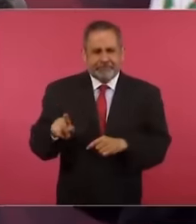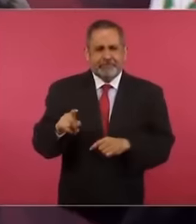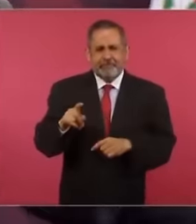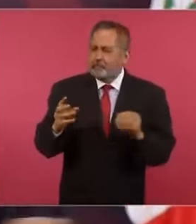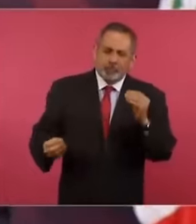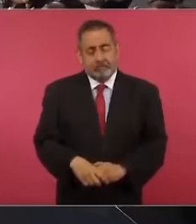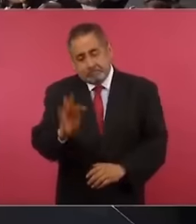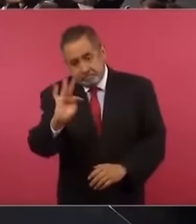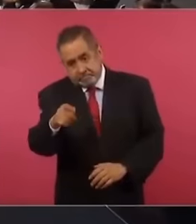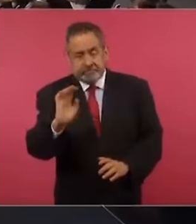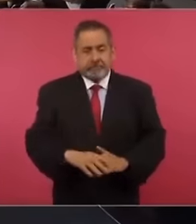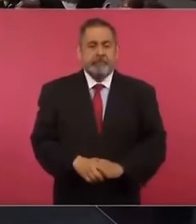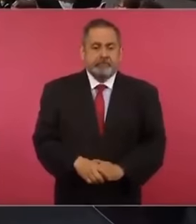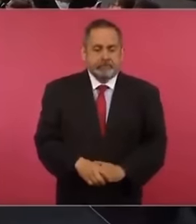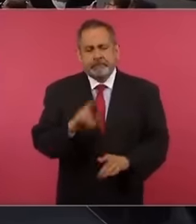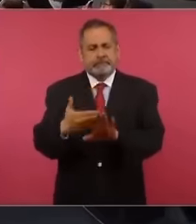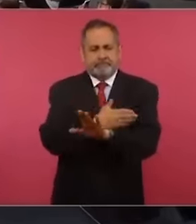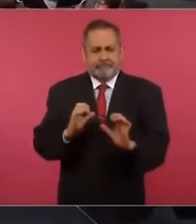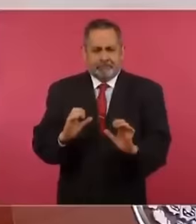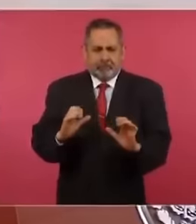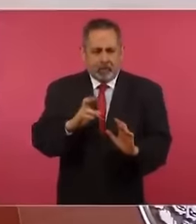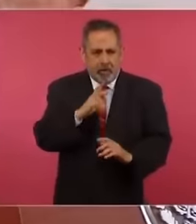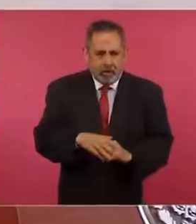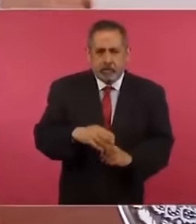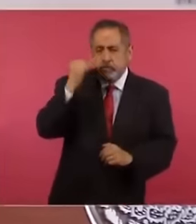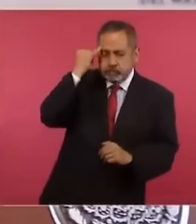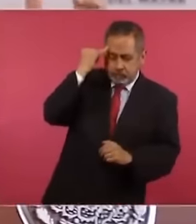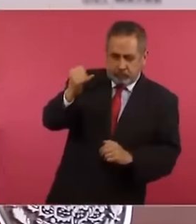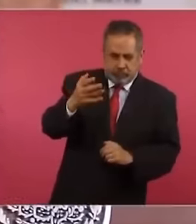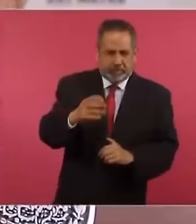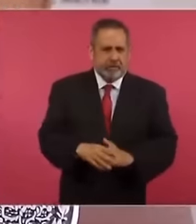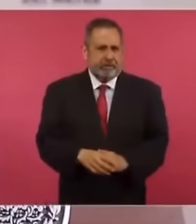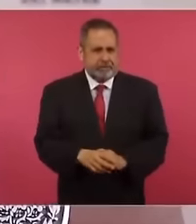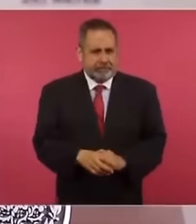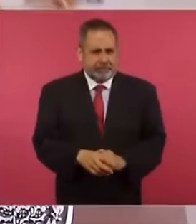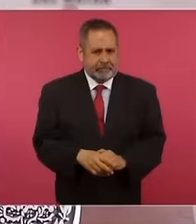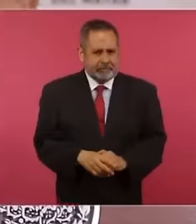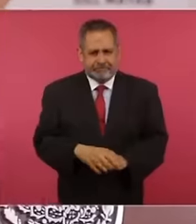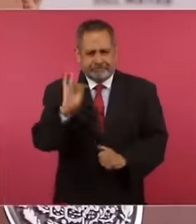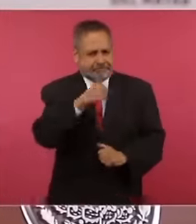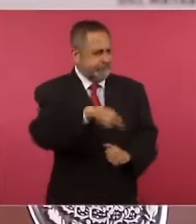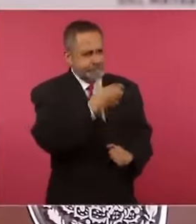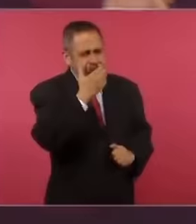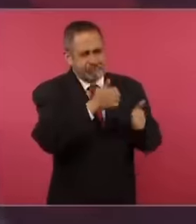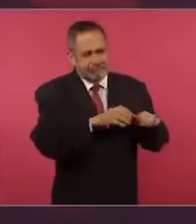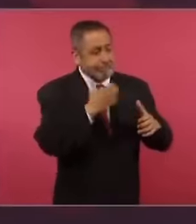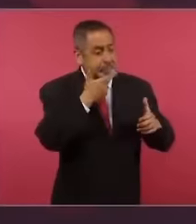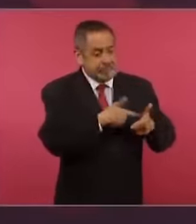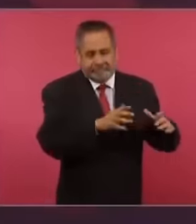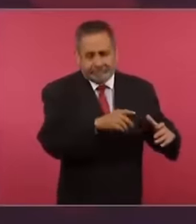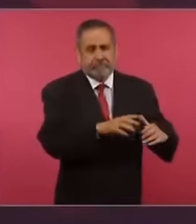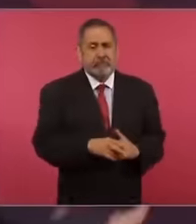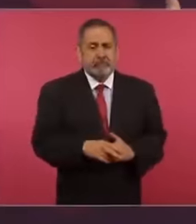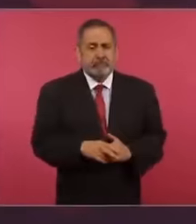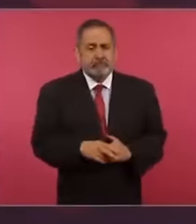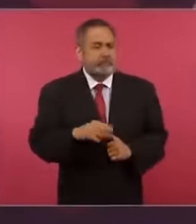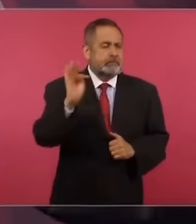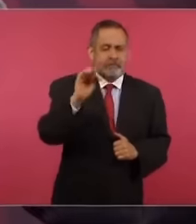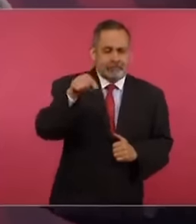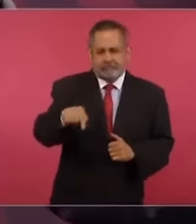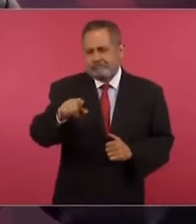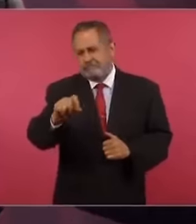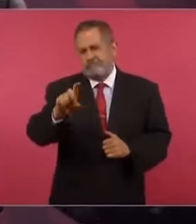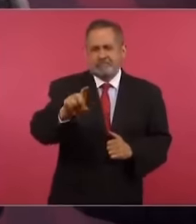es una etapa nueva. Vale más prevenir. Es que imagínense para los conservadores, ¿no? Que se metan 20,